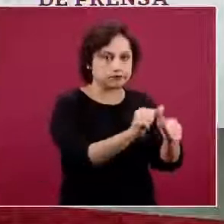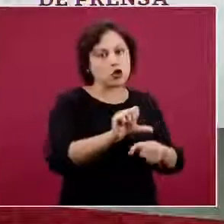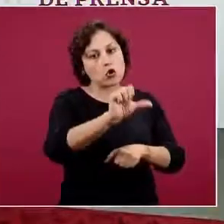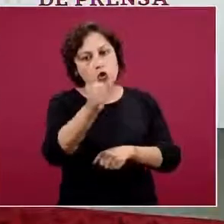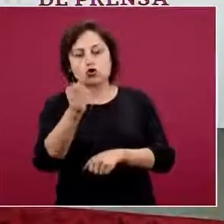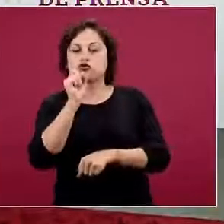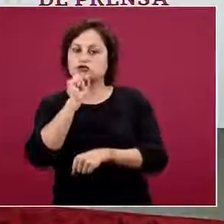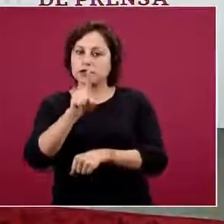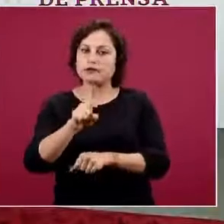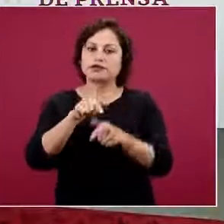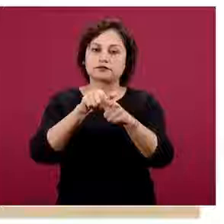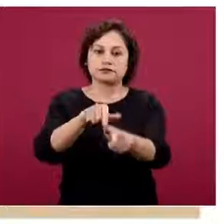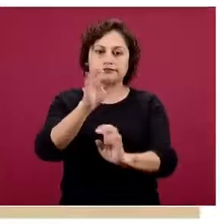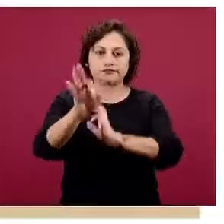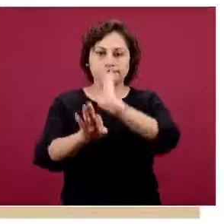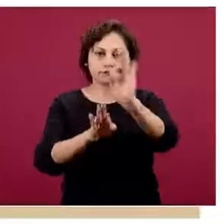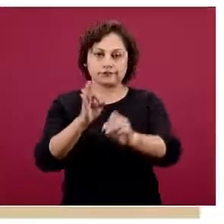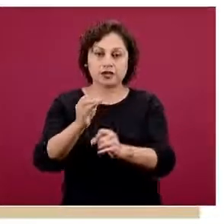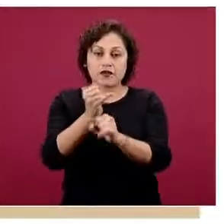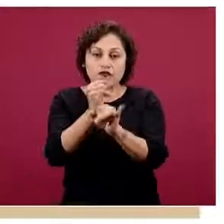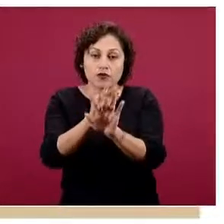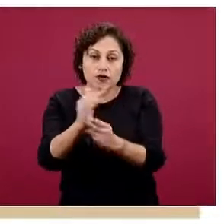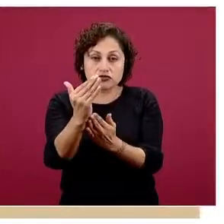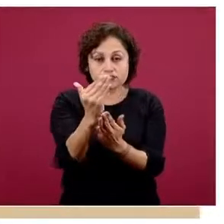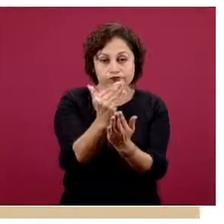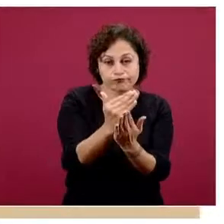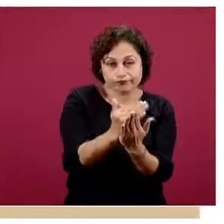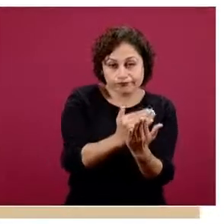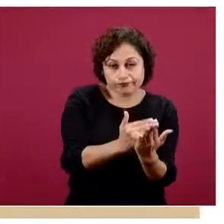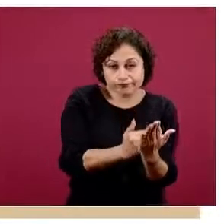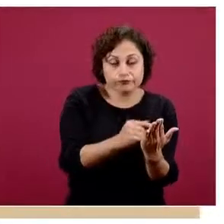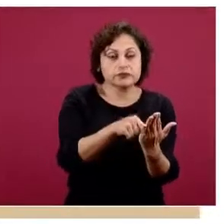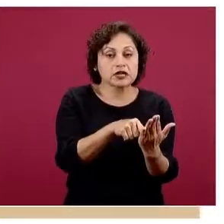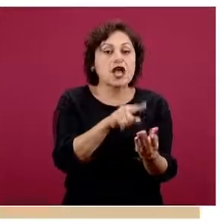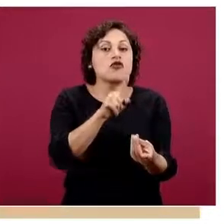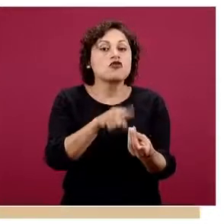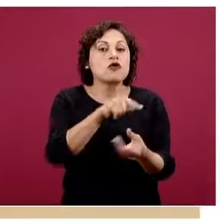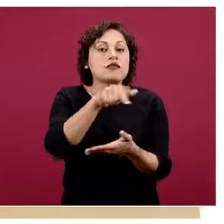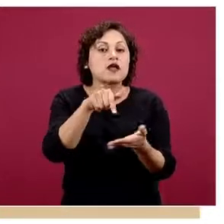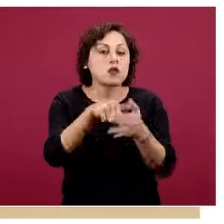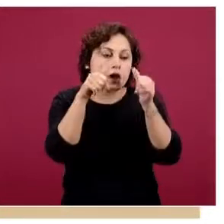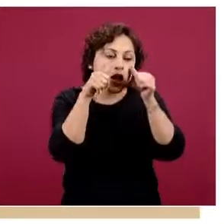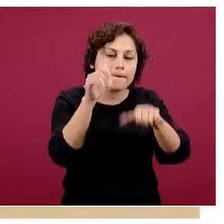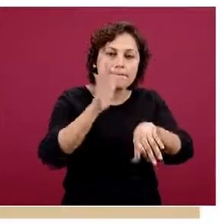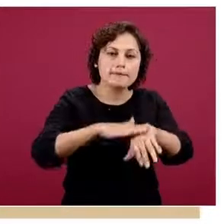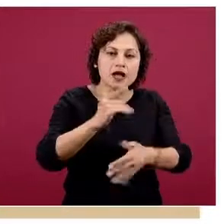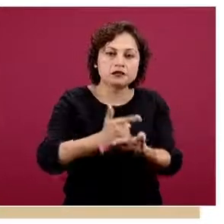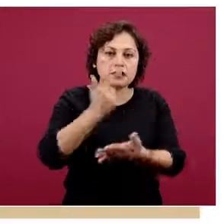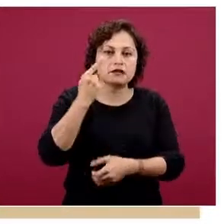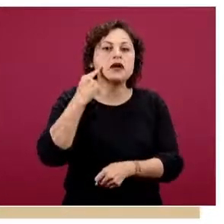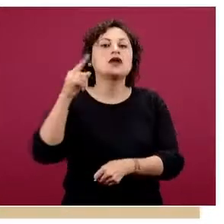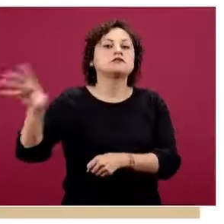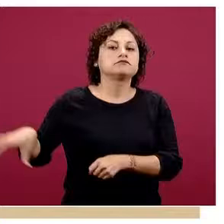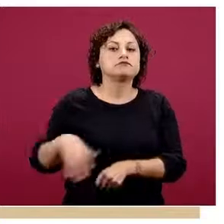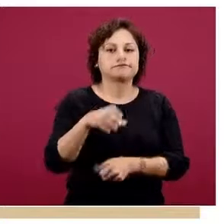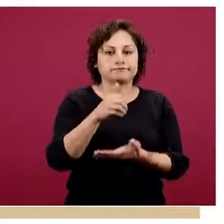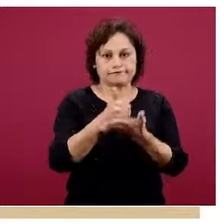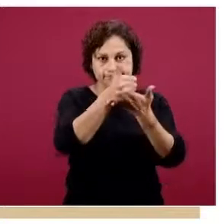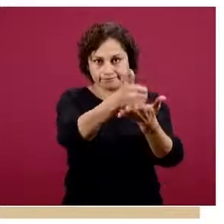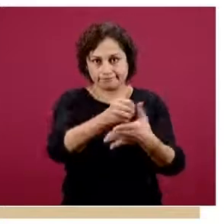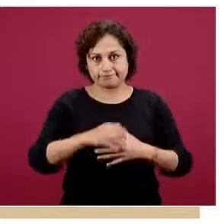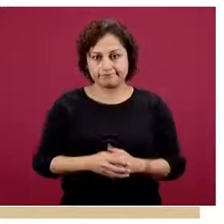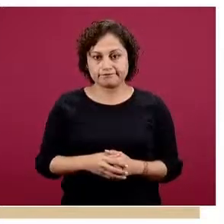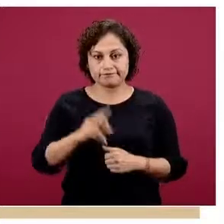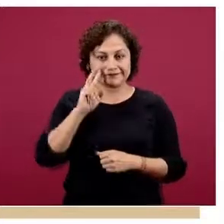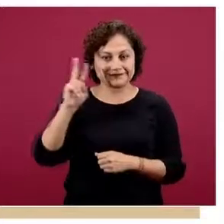se analiza toda la información y se prioriza hacia donde más se necesita. Eso es lo que se hace. Y ustedes pueden ver esas dos imágenes en la